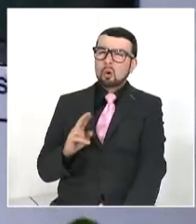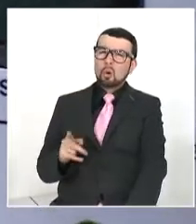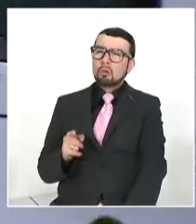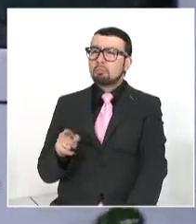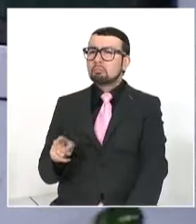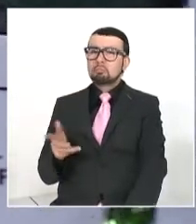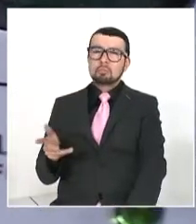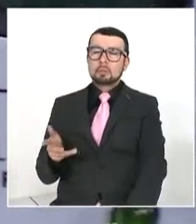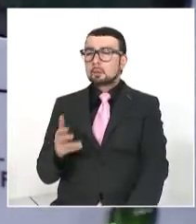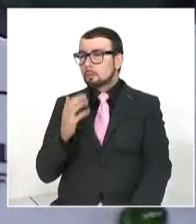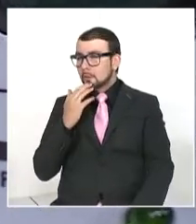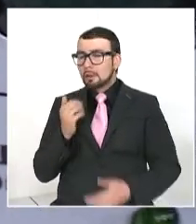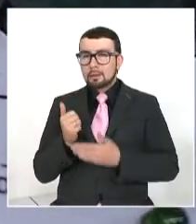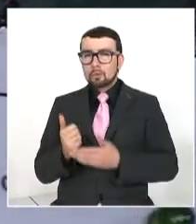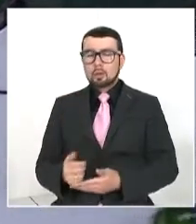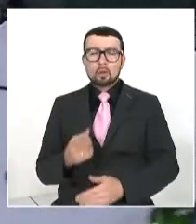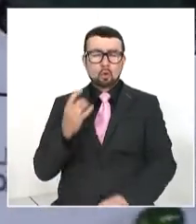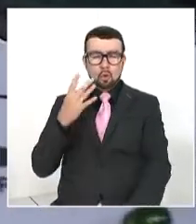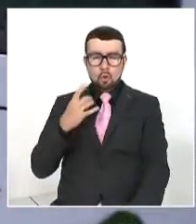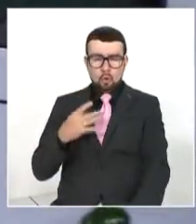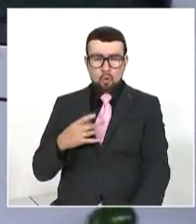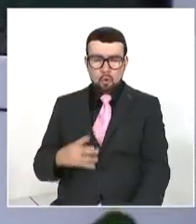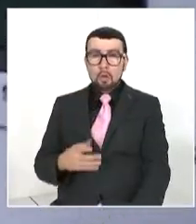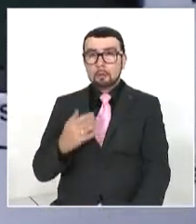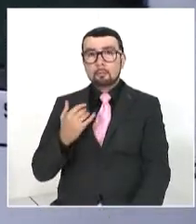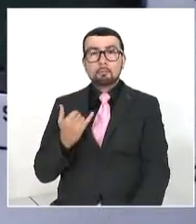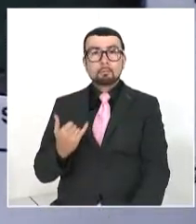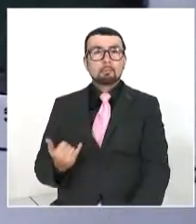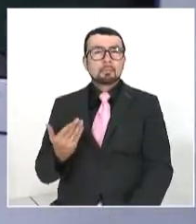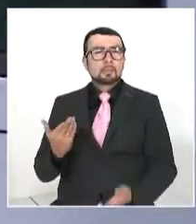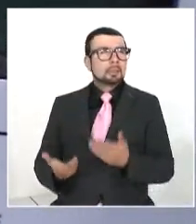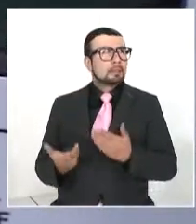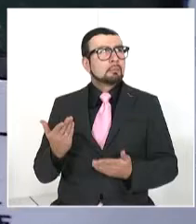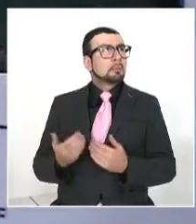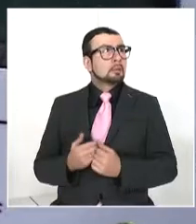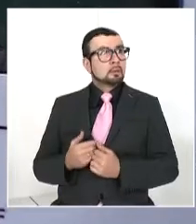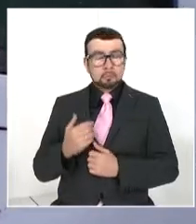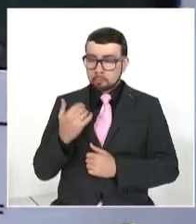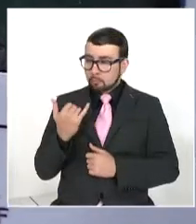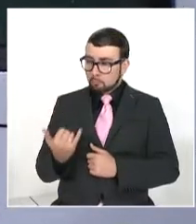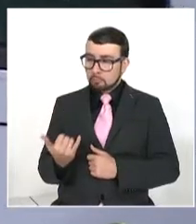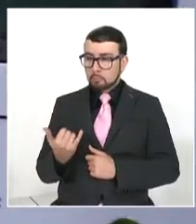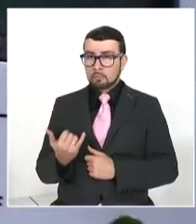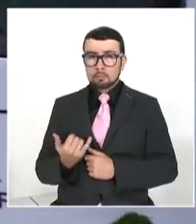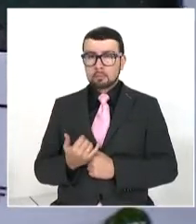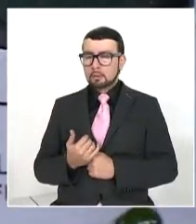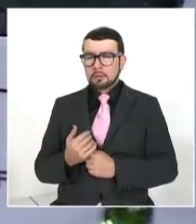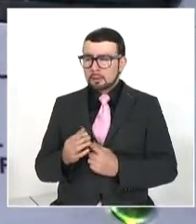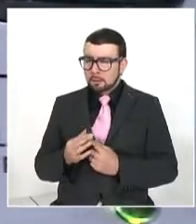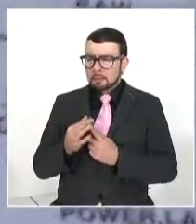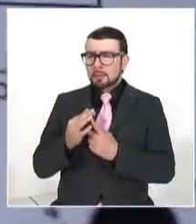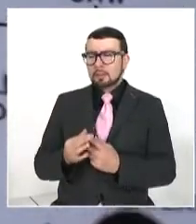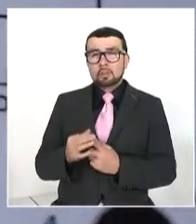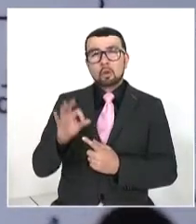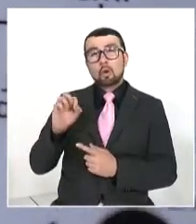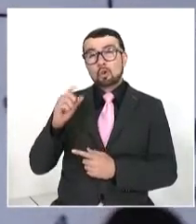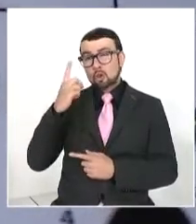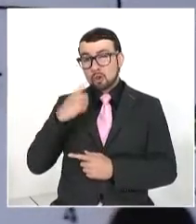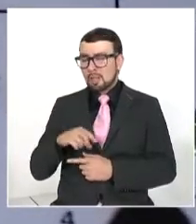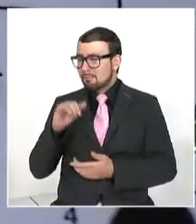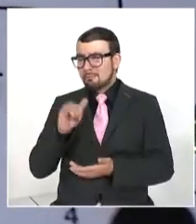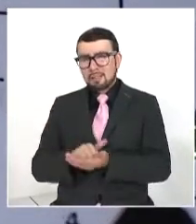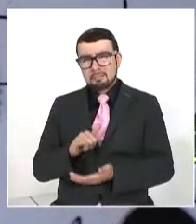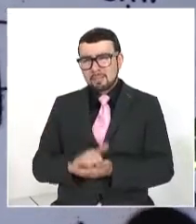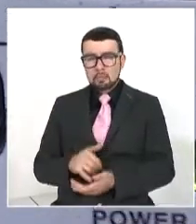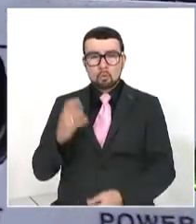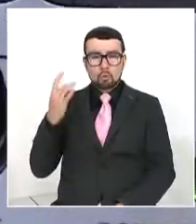para estímulos de dolores cuando son dolores, ¿sí? Cuando son dolores tipo agudo, o sea de 8 días, estos son para